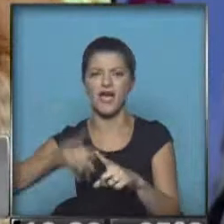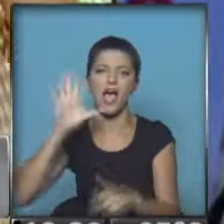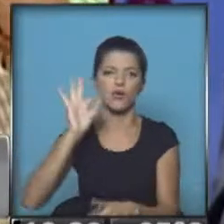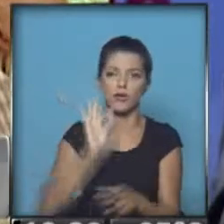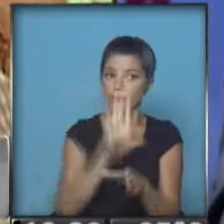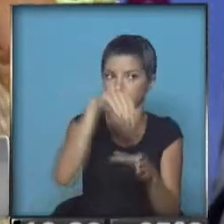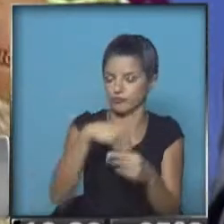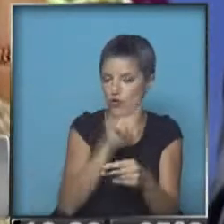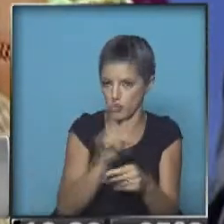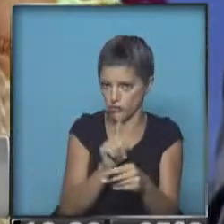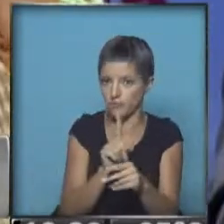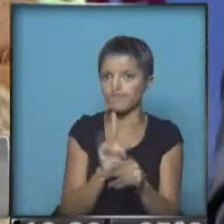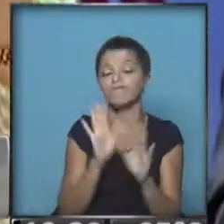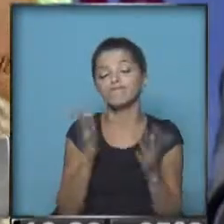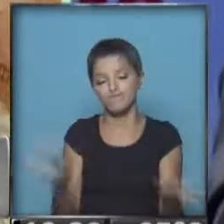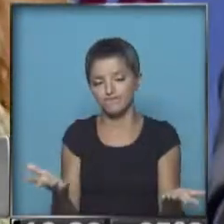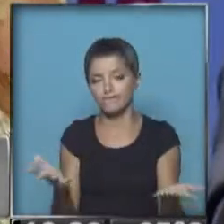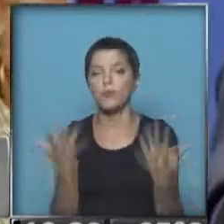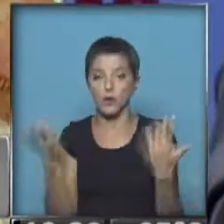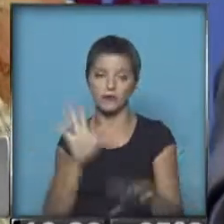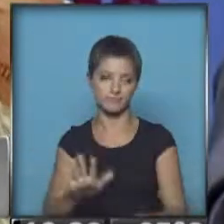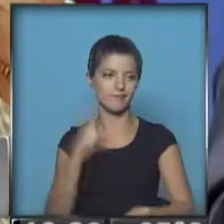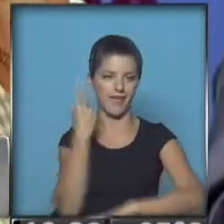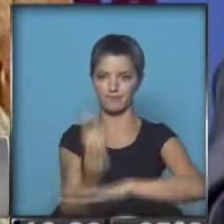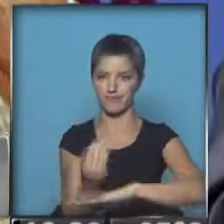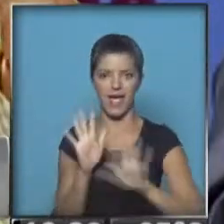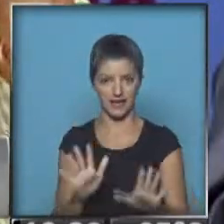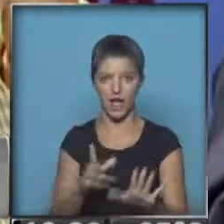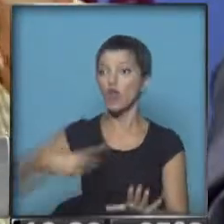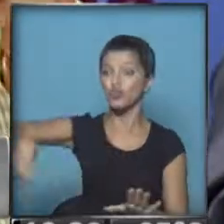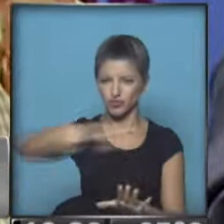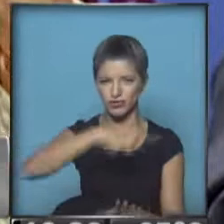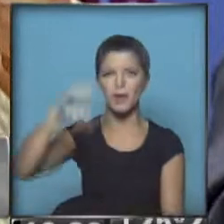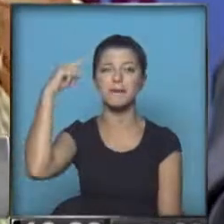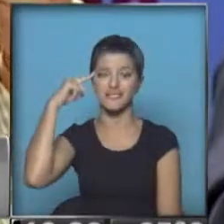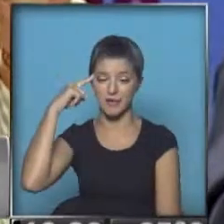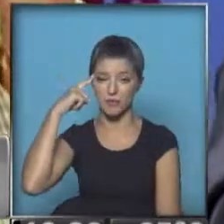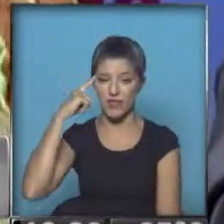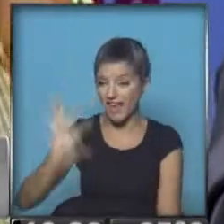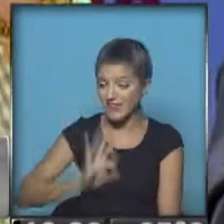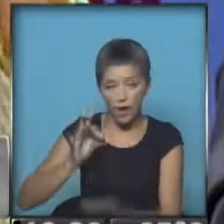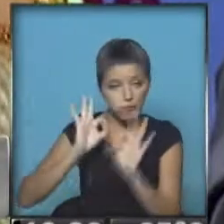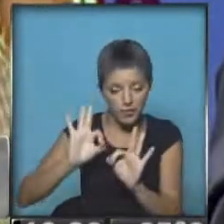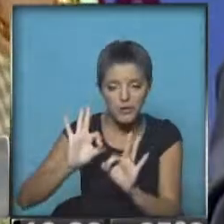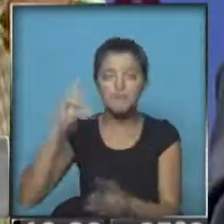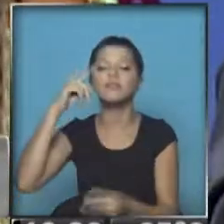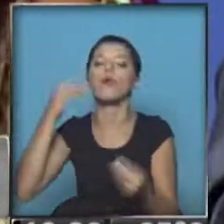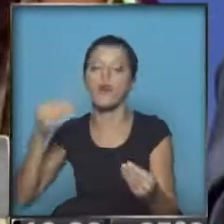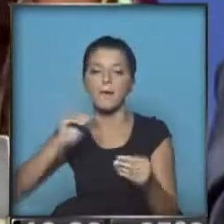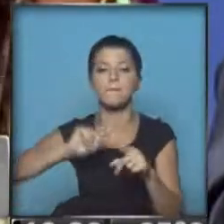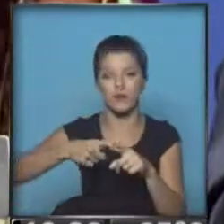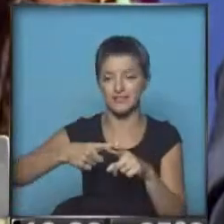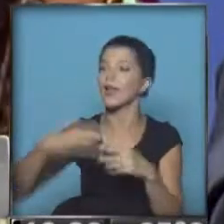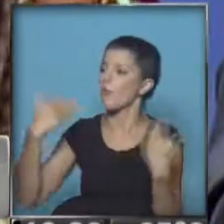había que meterse. Bueno, en definitiva, acá estamos los que consideramos toda la vida que la política, por